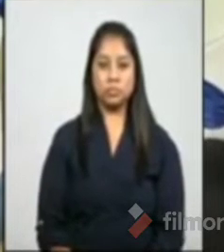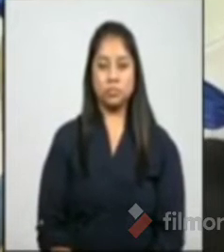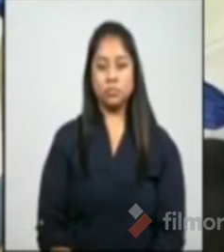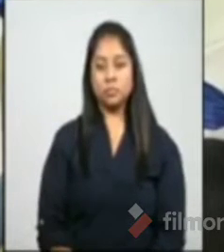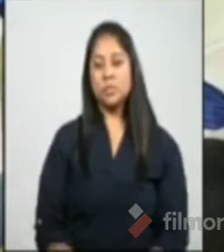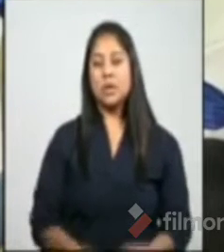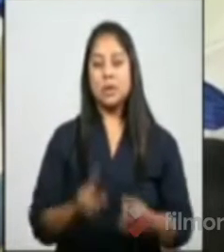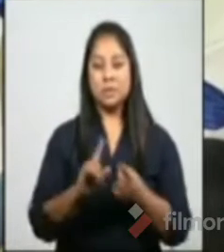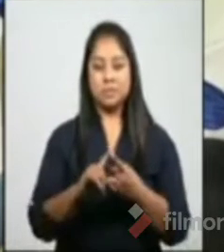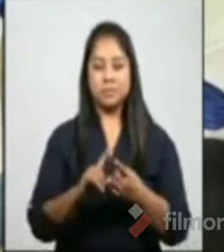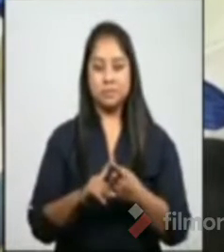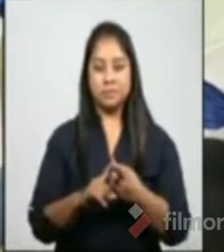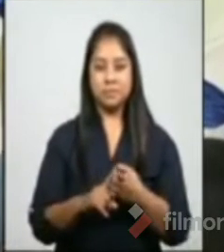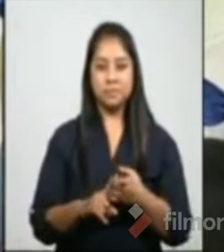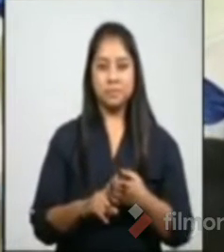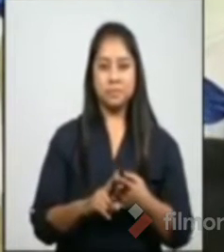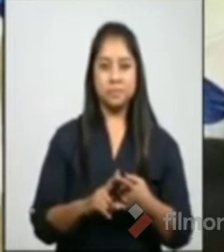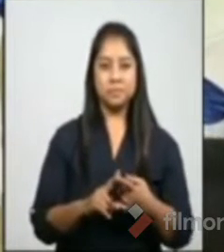Primeramente,